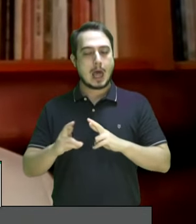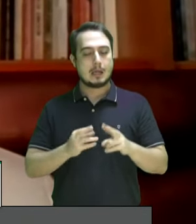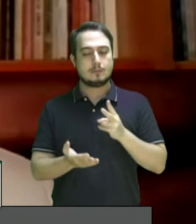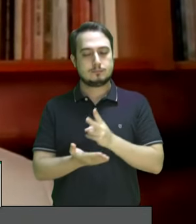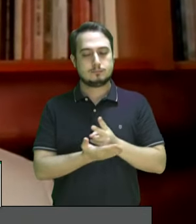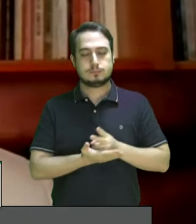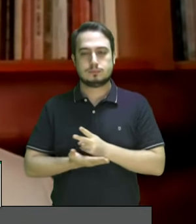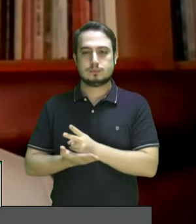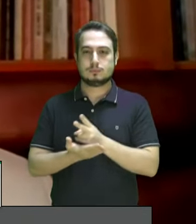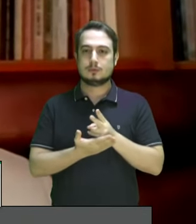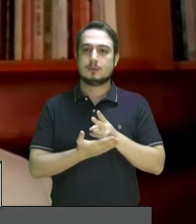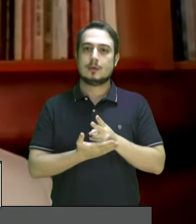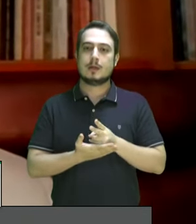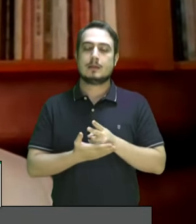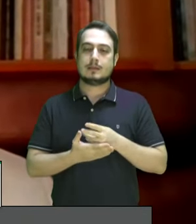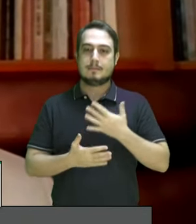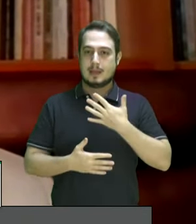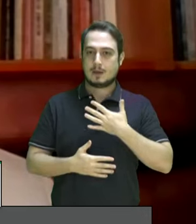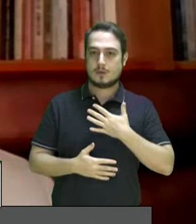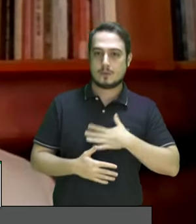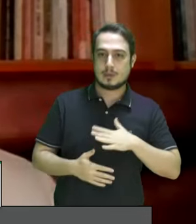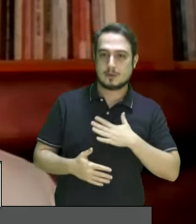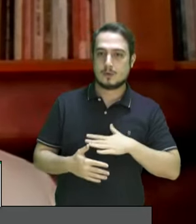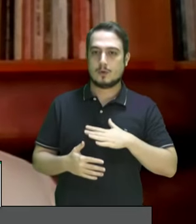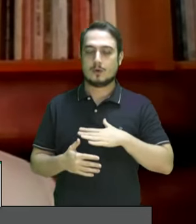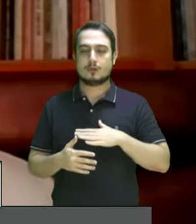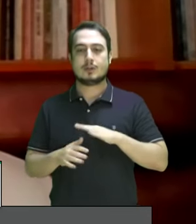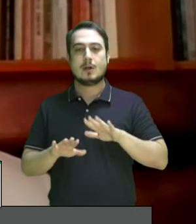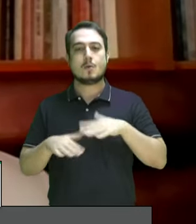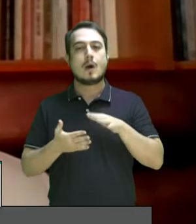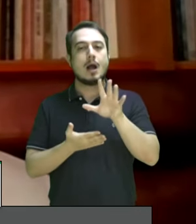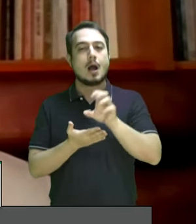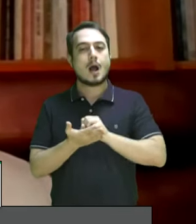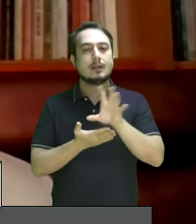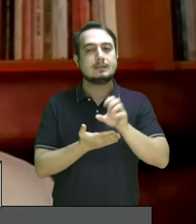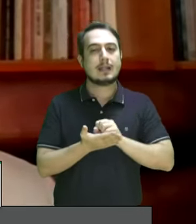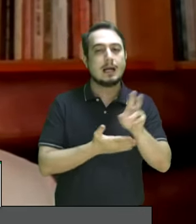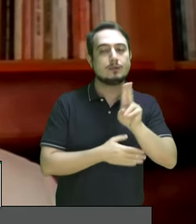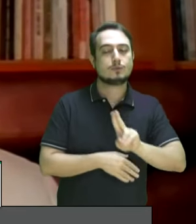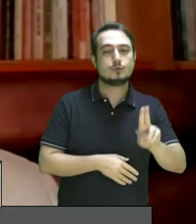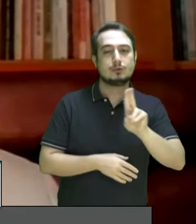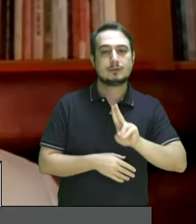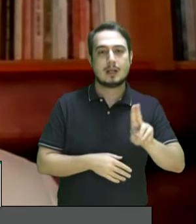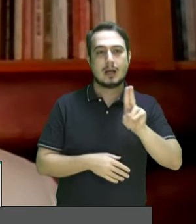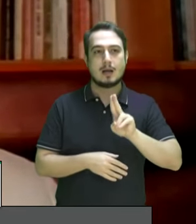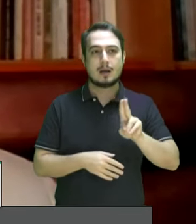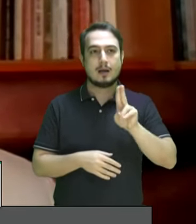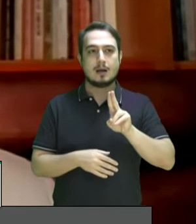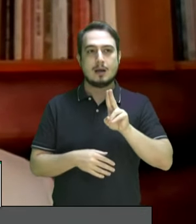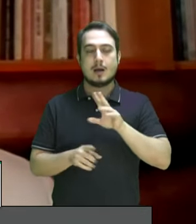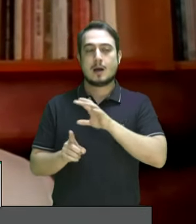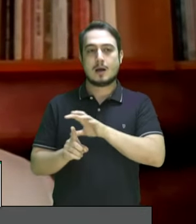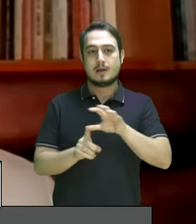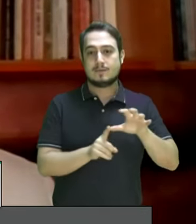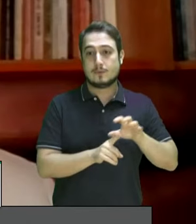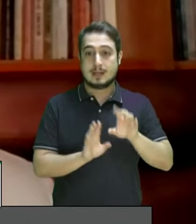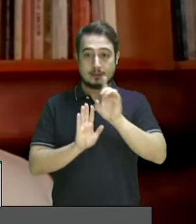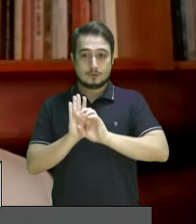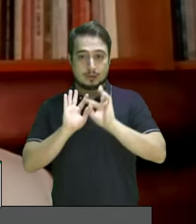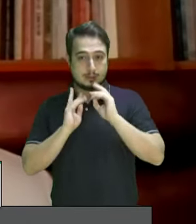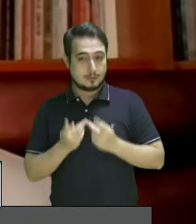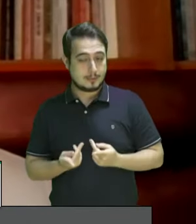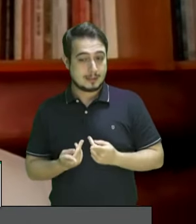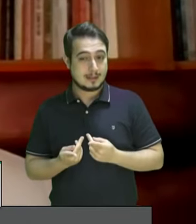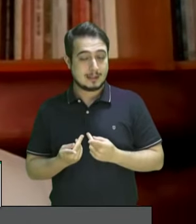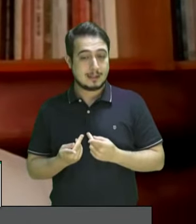particularmente cuidadosa de las herramientas de los algoritmos utilizados en ámbitos susceptibles de afectar los derechos humanos incluso